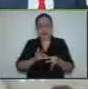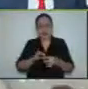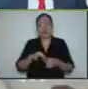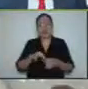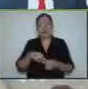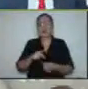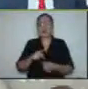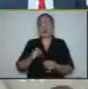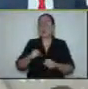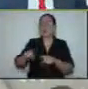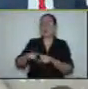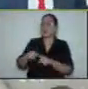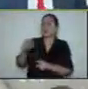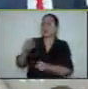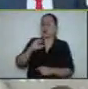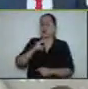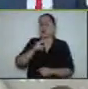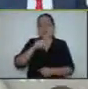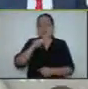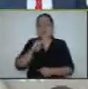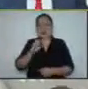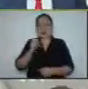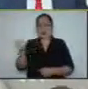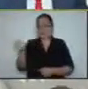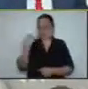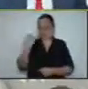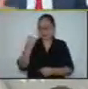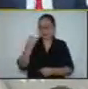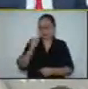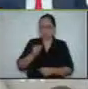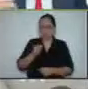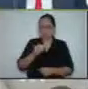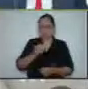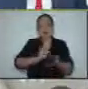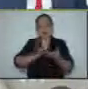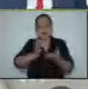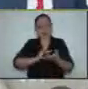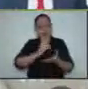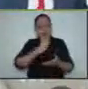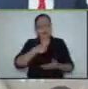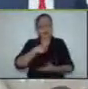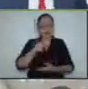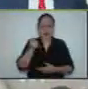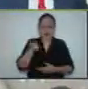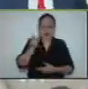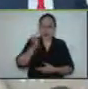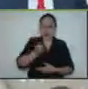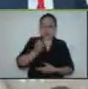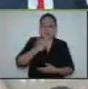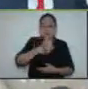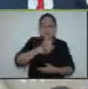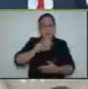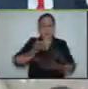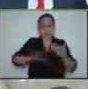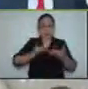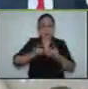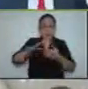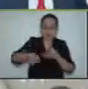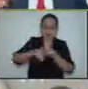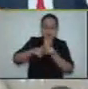la ponente ha tenido a bien, lo cual agradezco, aceptar esta serie de